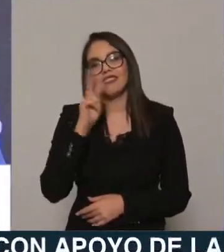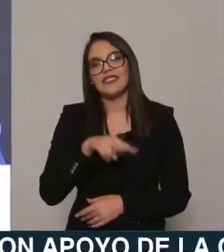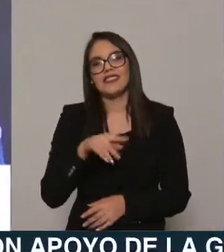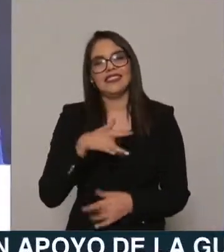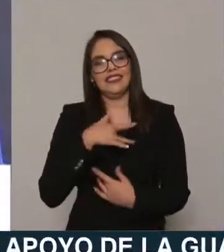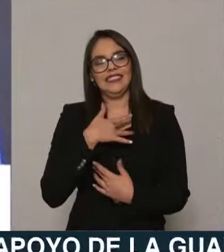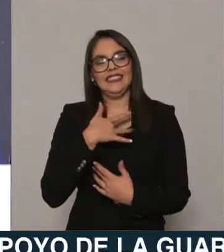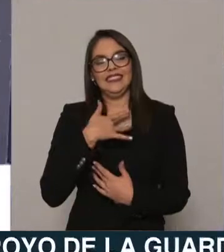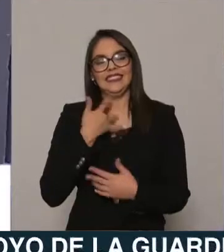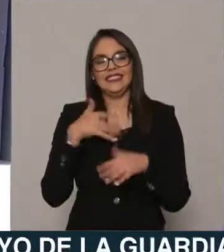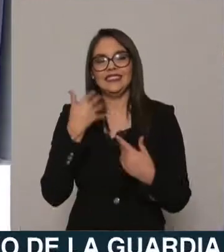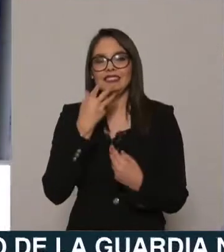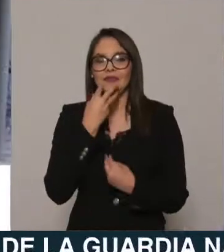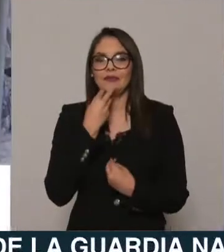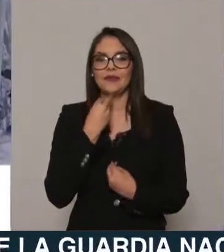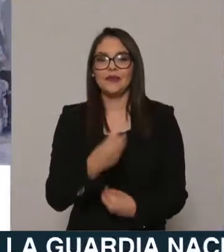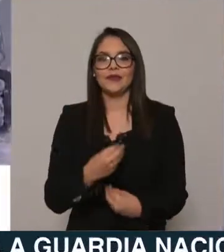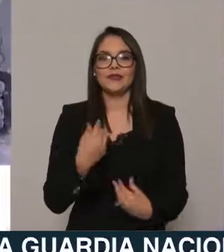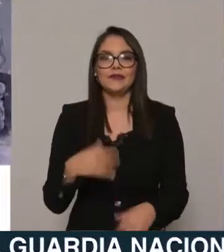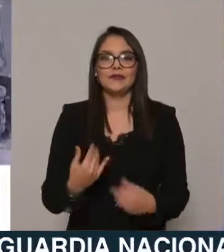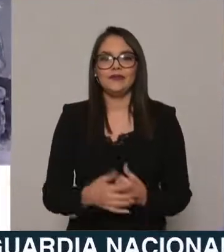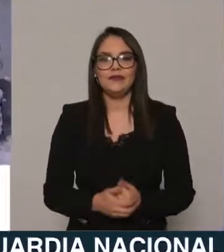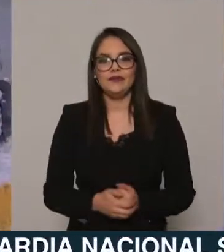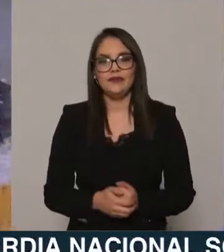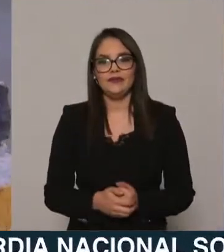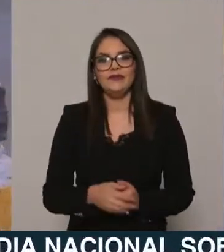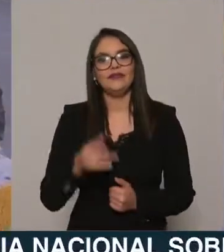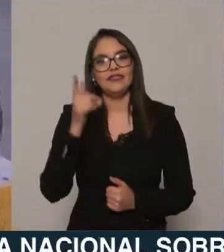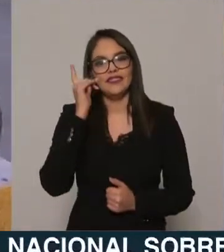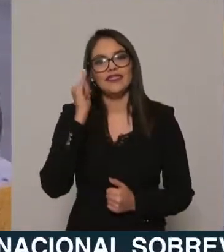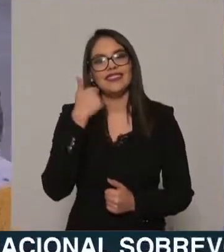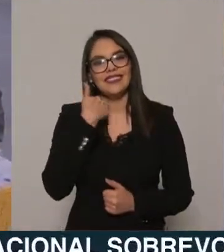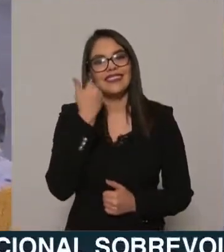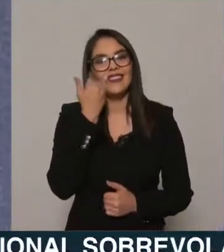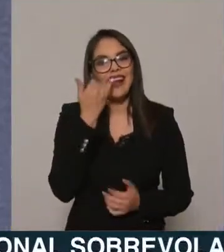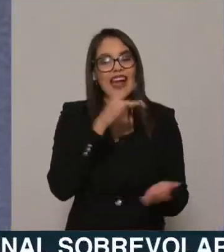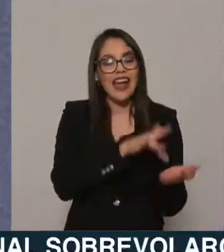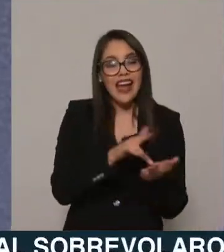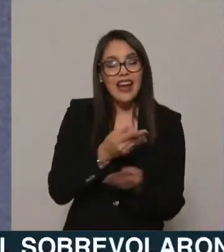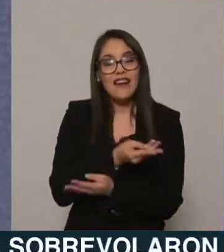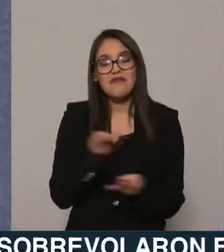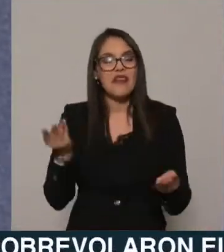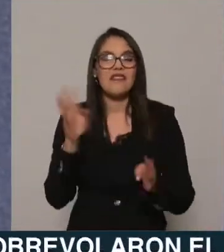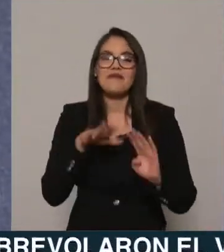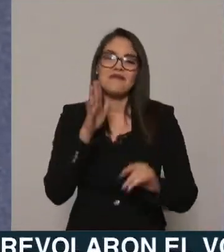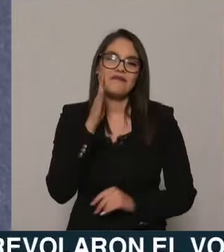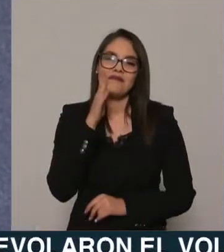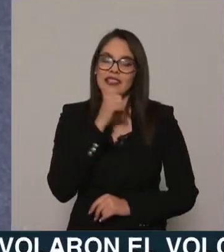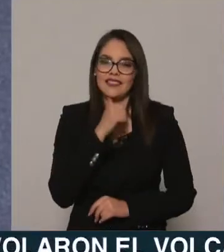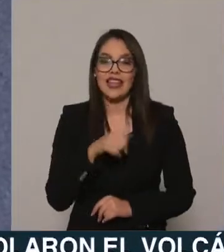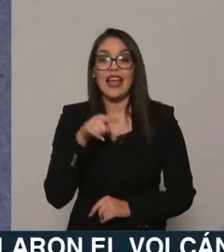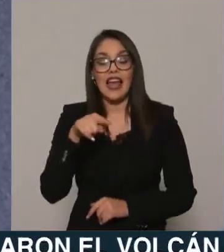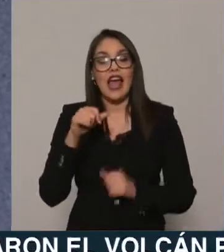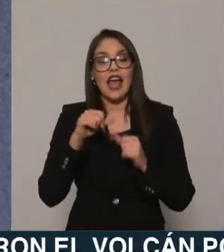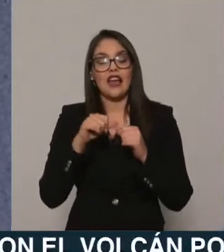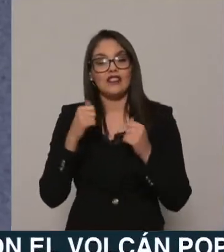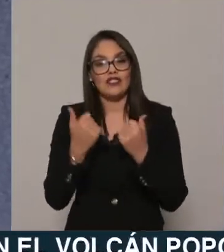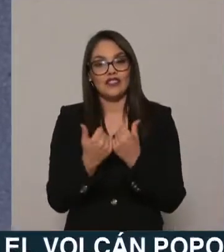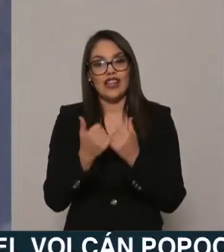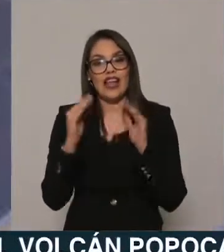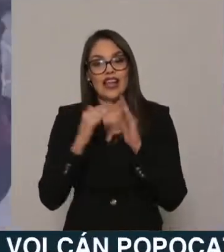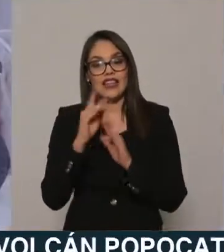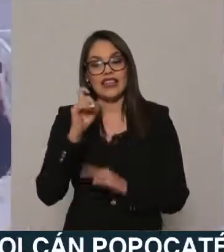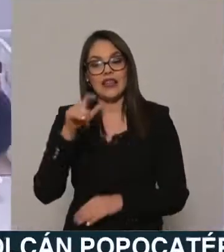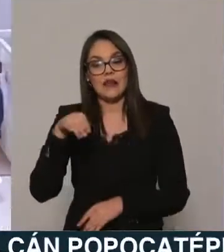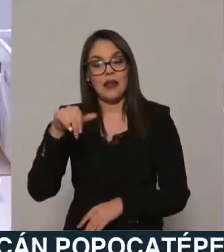corazón. Sí, hacen falta. Quisiera uno también apoyar, pero luego no se puede. La asociación Casa del Maná vive de los